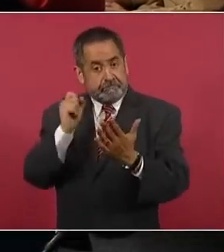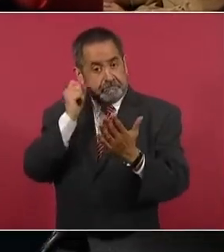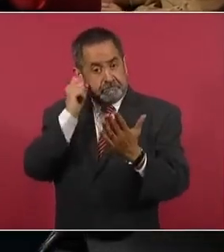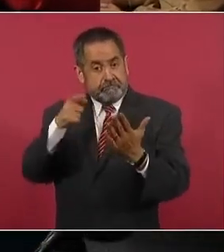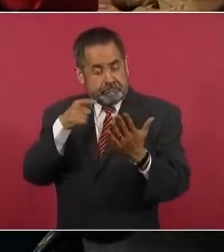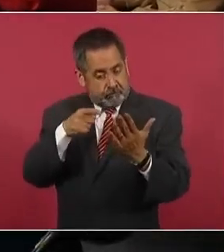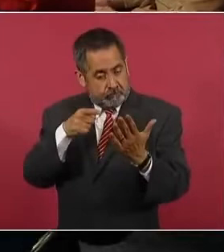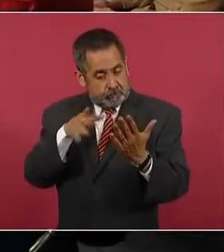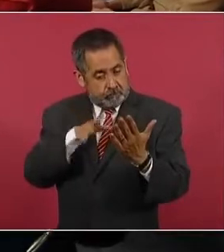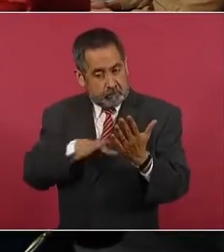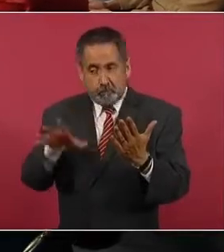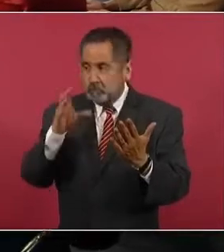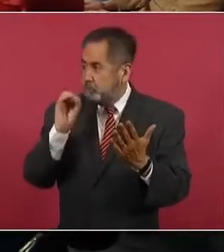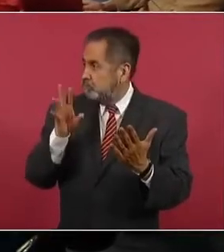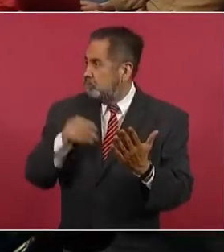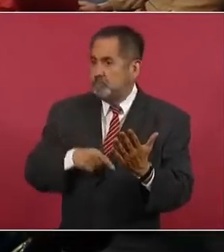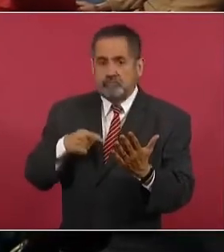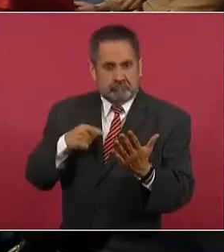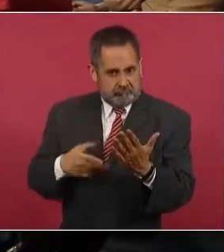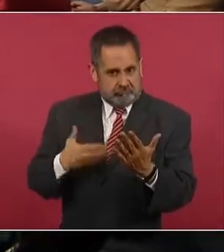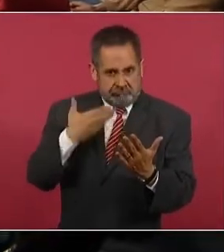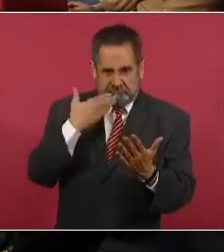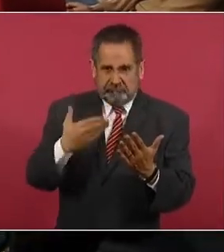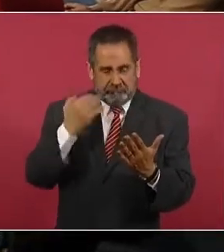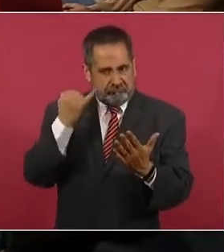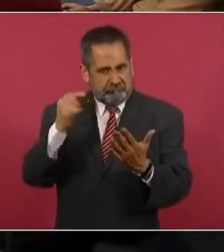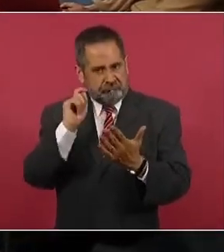de primer orden.